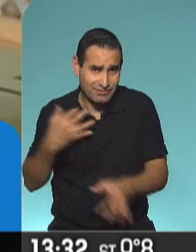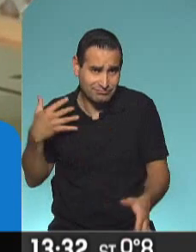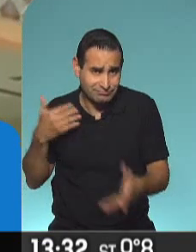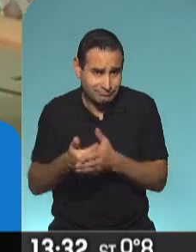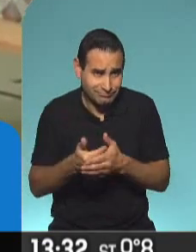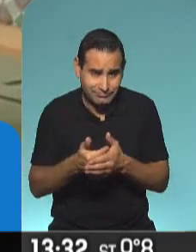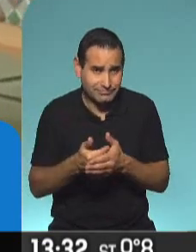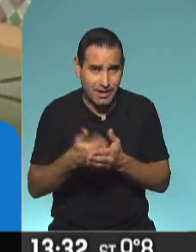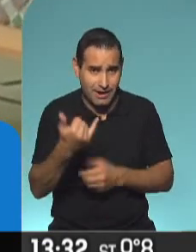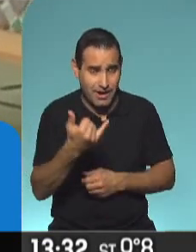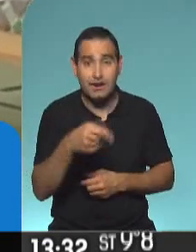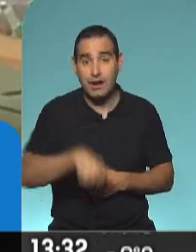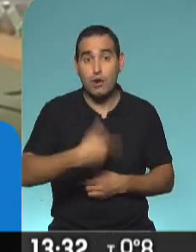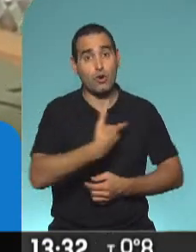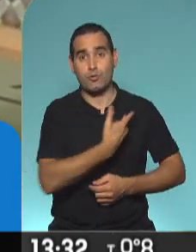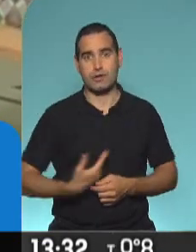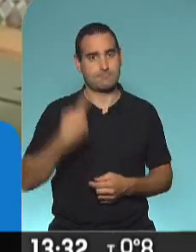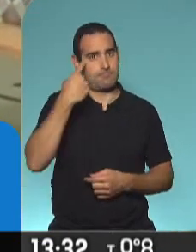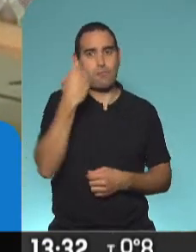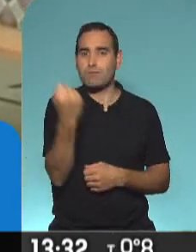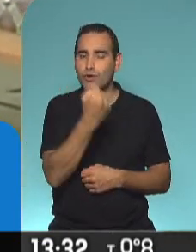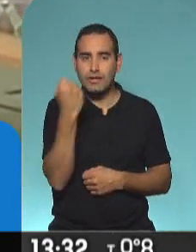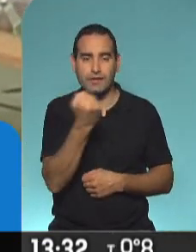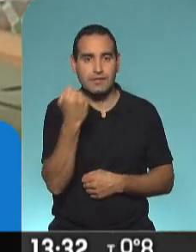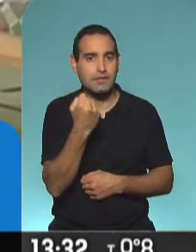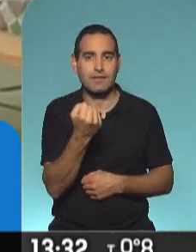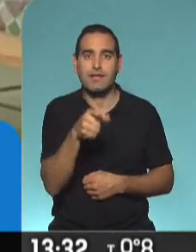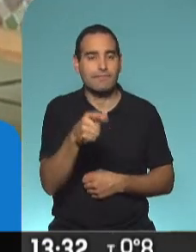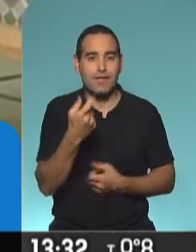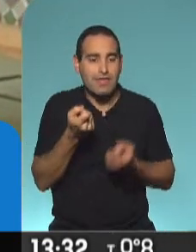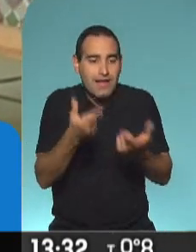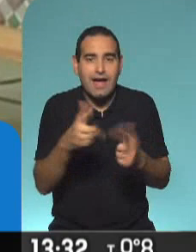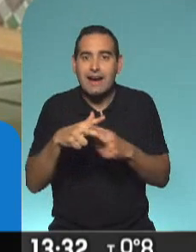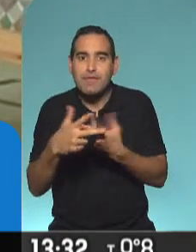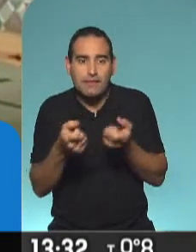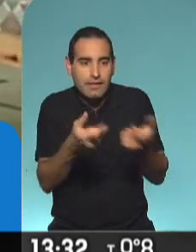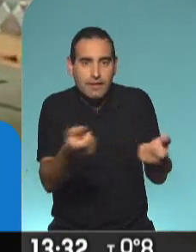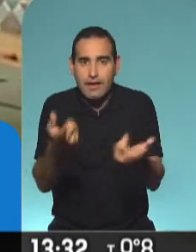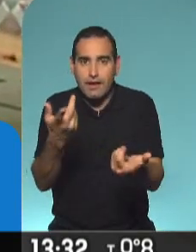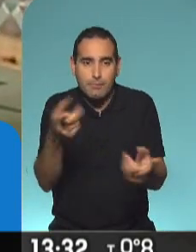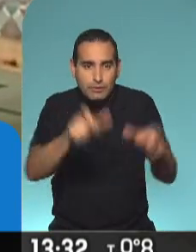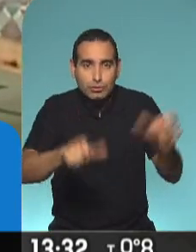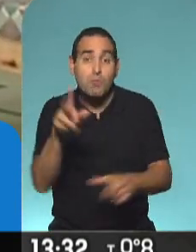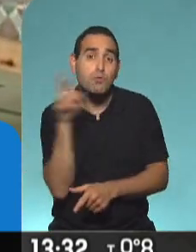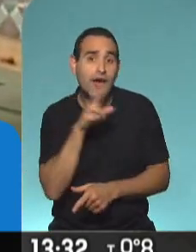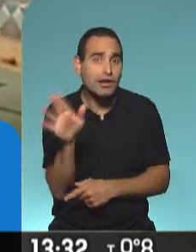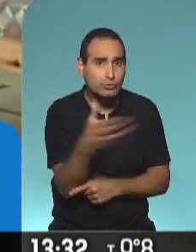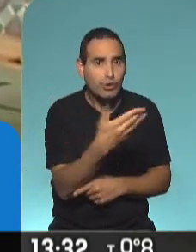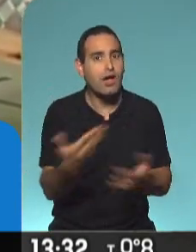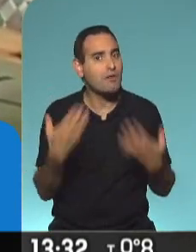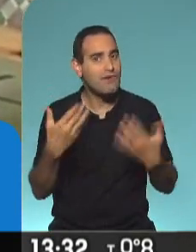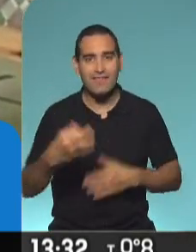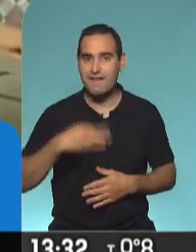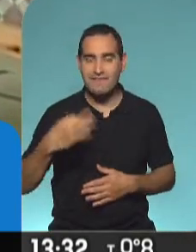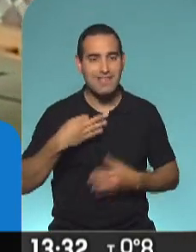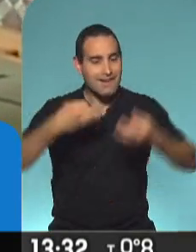nosotros como gobierno es muy importante poder acercar todas las herramientas necesarias para esto que decía, que todas las mujeres pueden realmente vivir